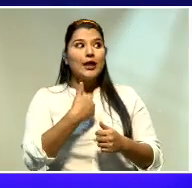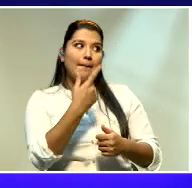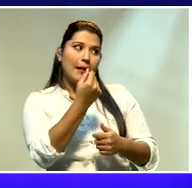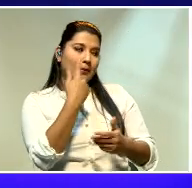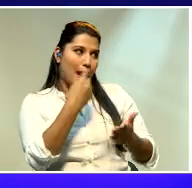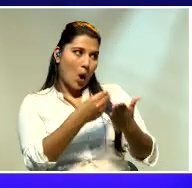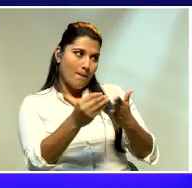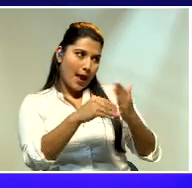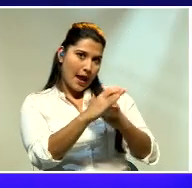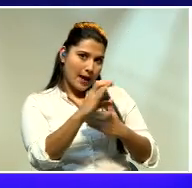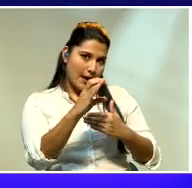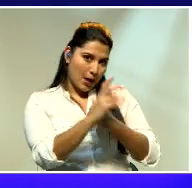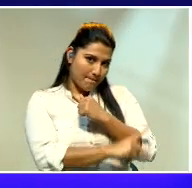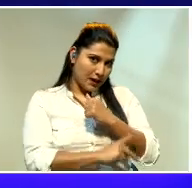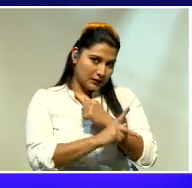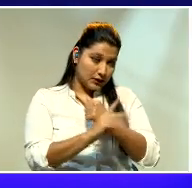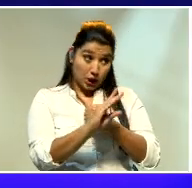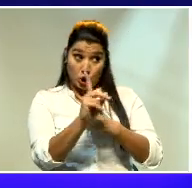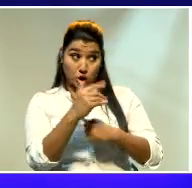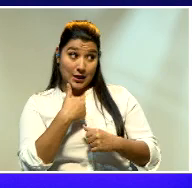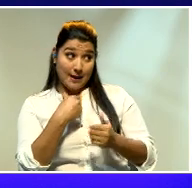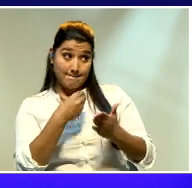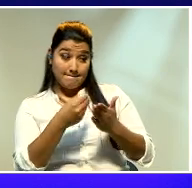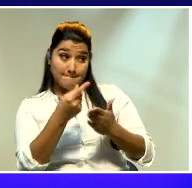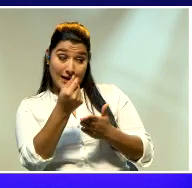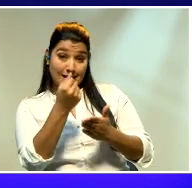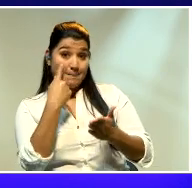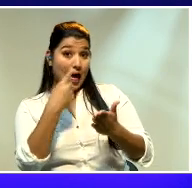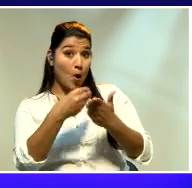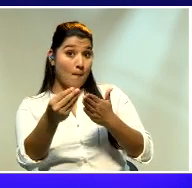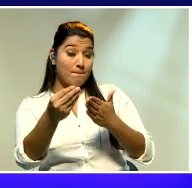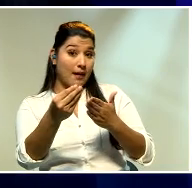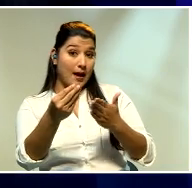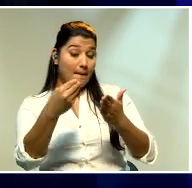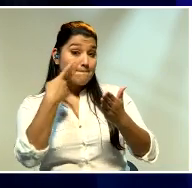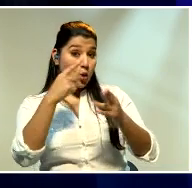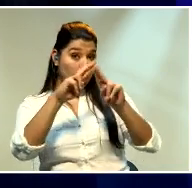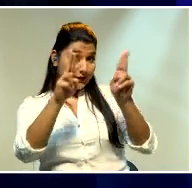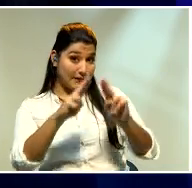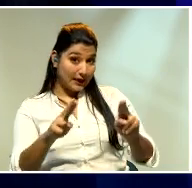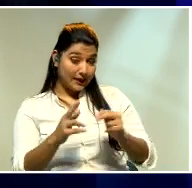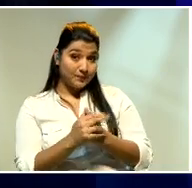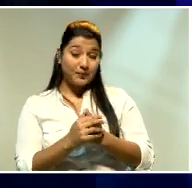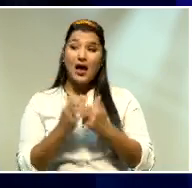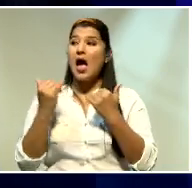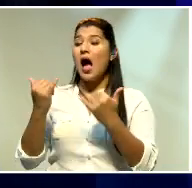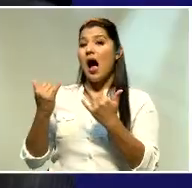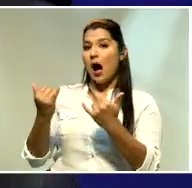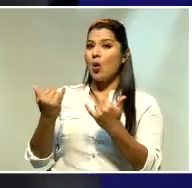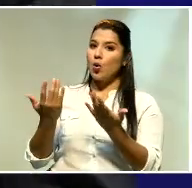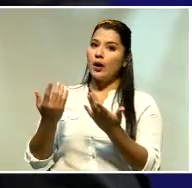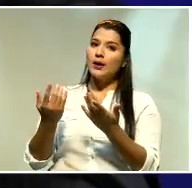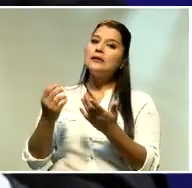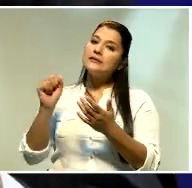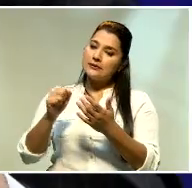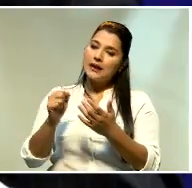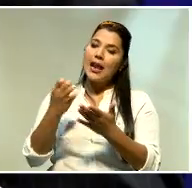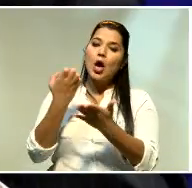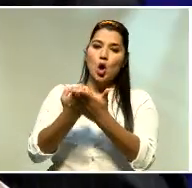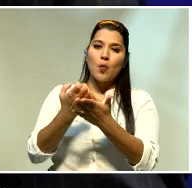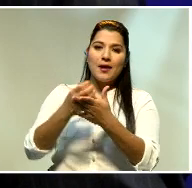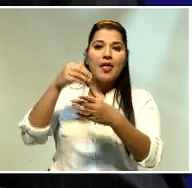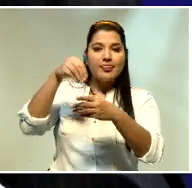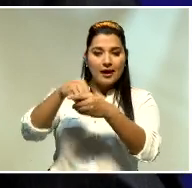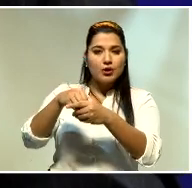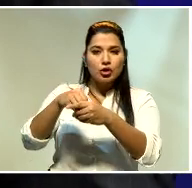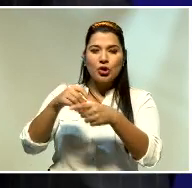menos tiene plata para comprar en el extranjero. Bueno, hay una contracción en la demanda interna, en efecto, pero con la recuperación